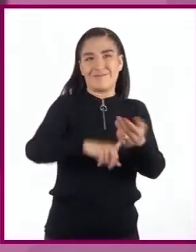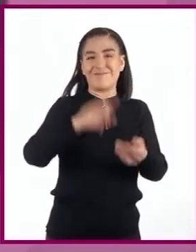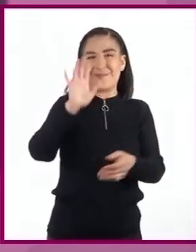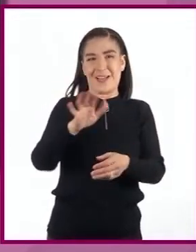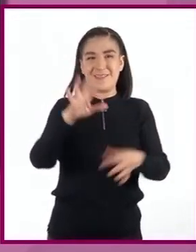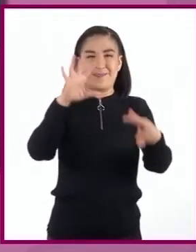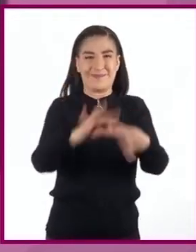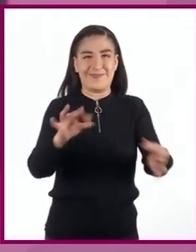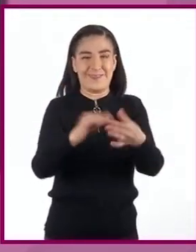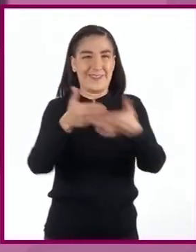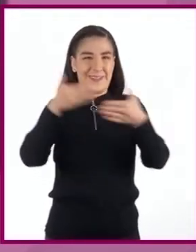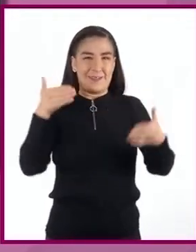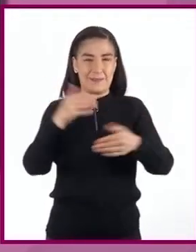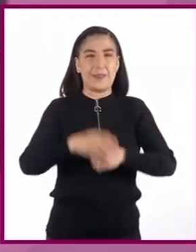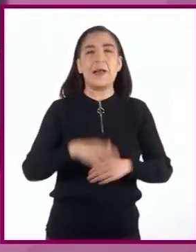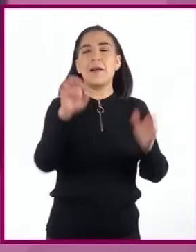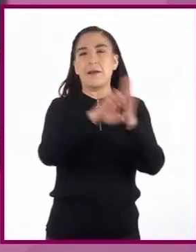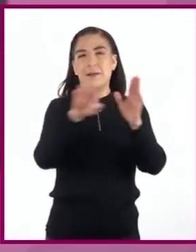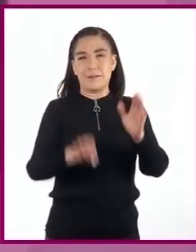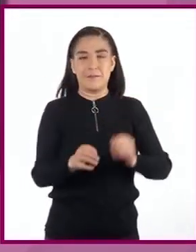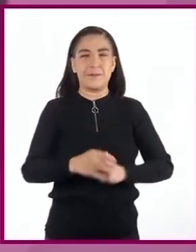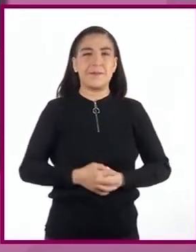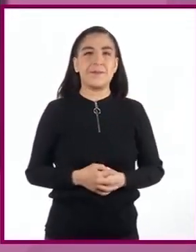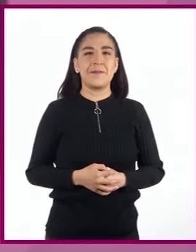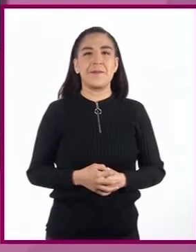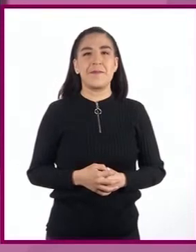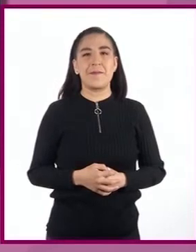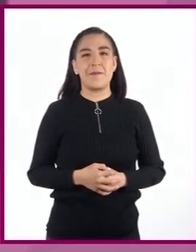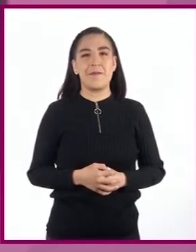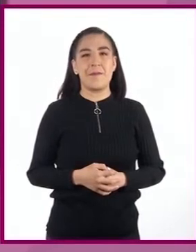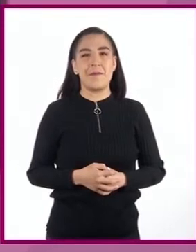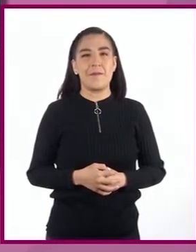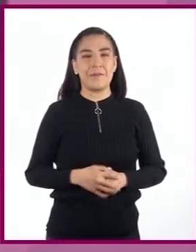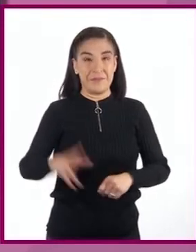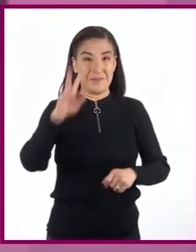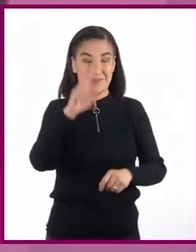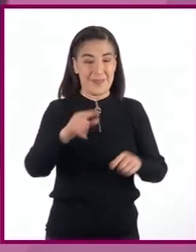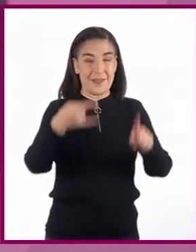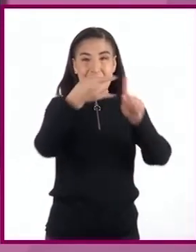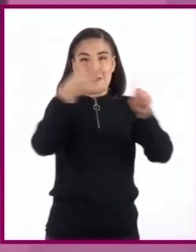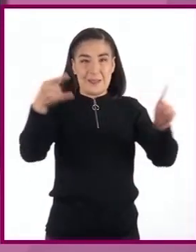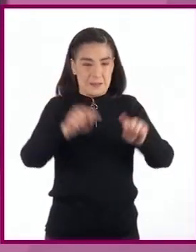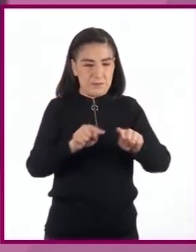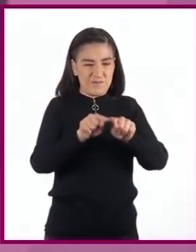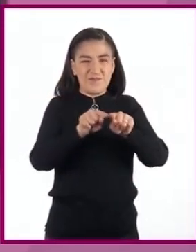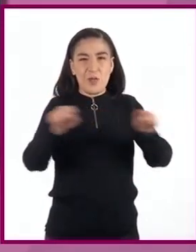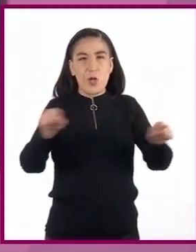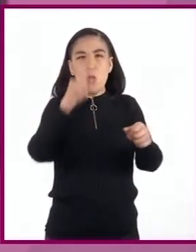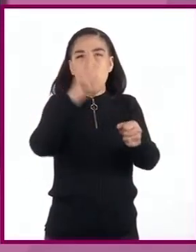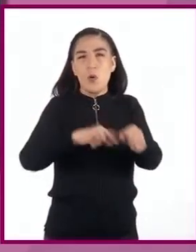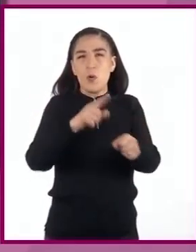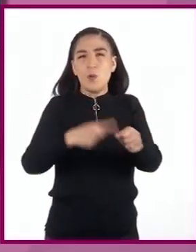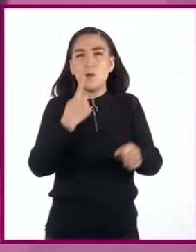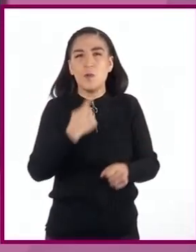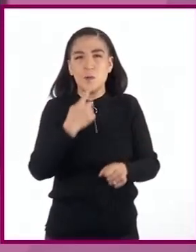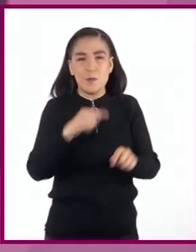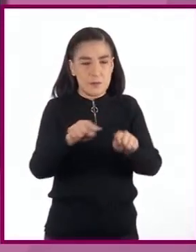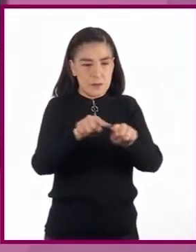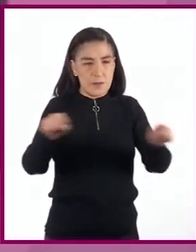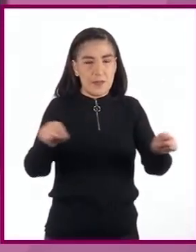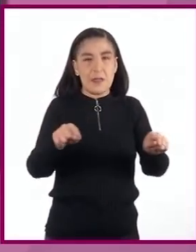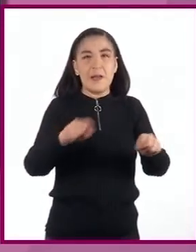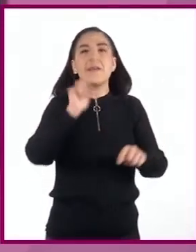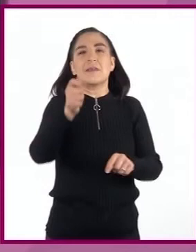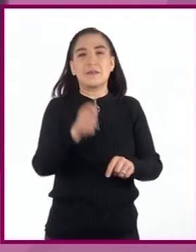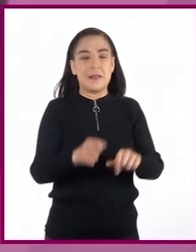anteriormente. Por ejemplo, el lado del rectángulo marcado con color rojo, cuyos extremos son